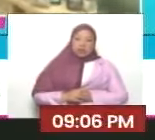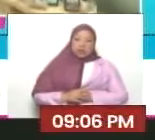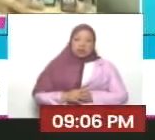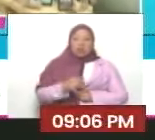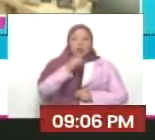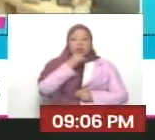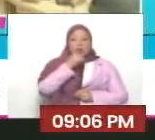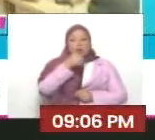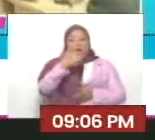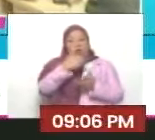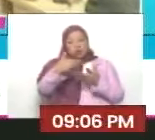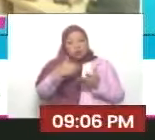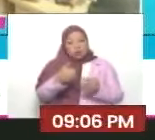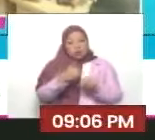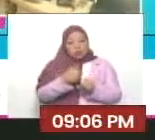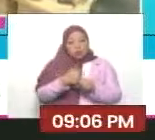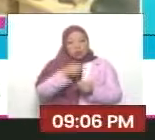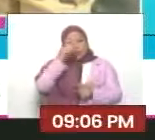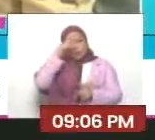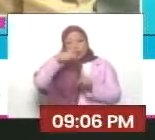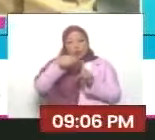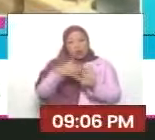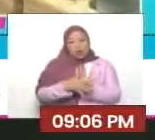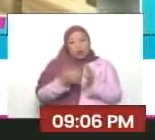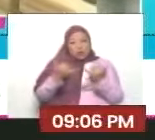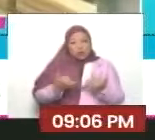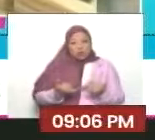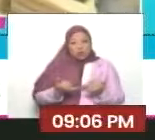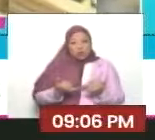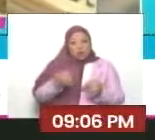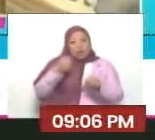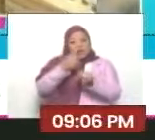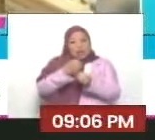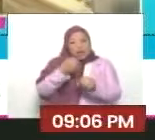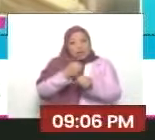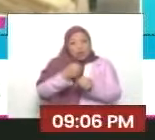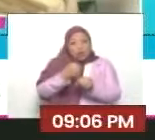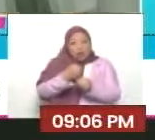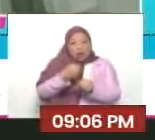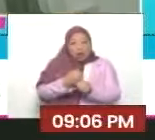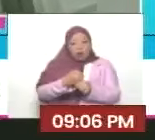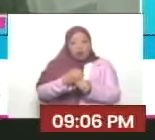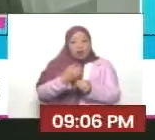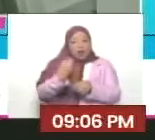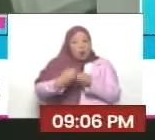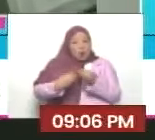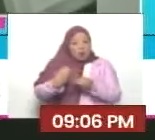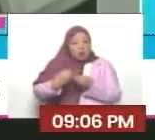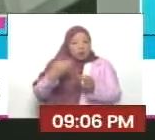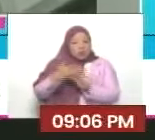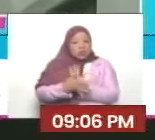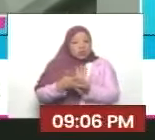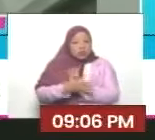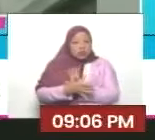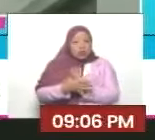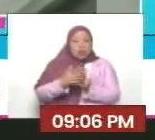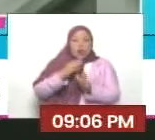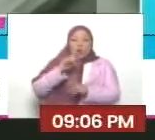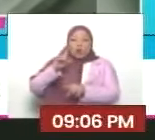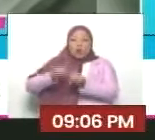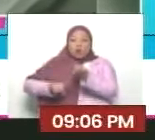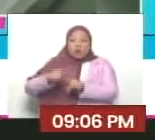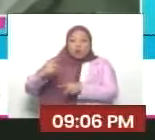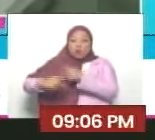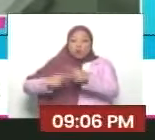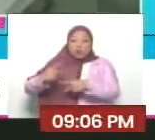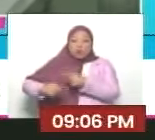diseminar eso que nosotros hemos logrado. El trabajo es traer con nosotros todos los